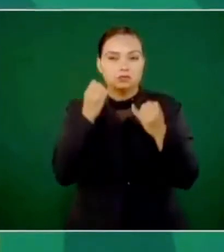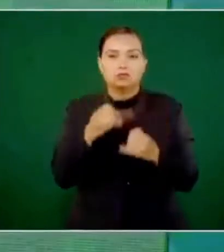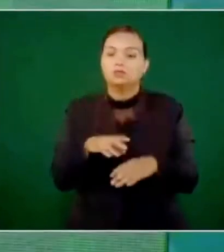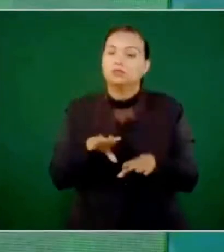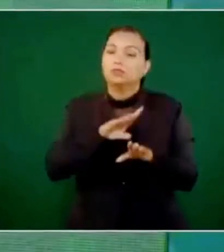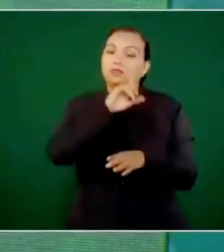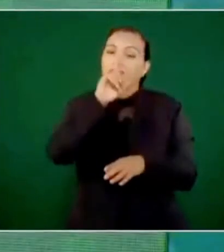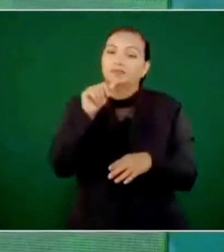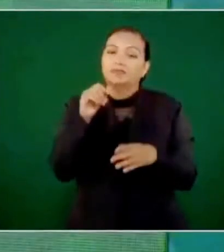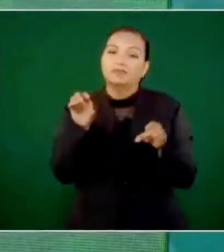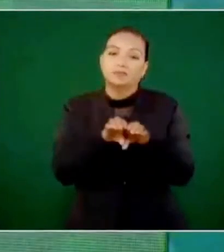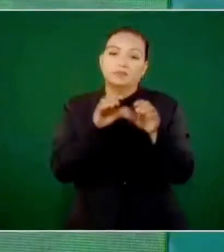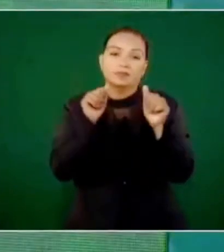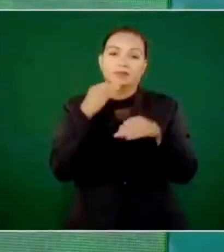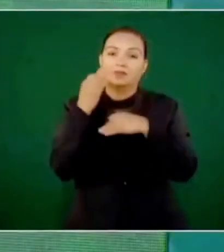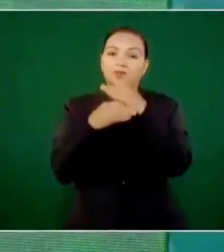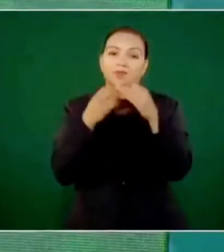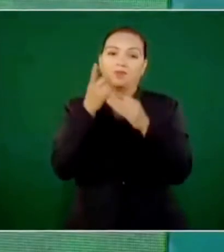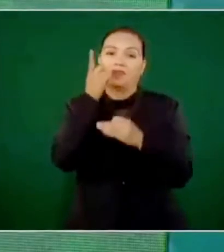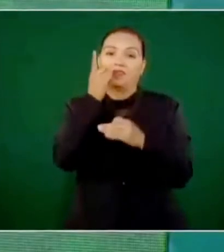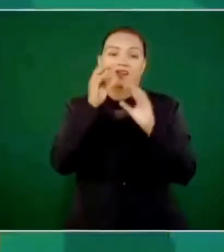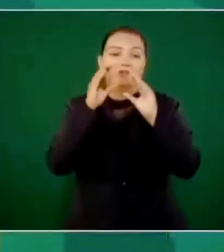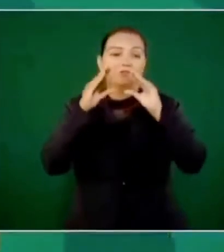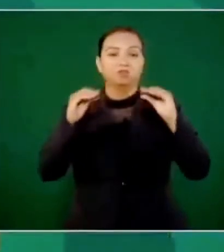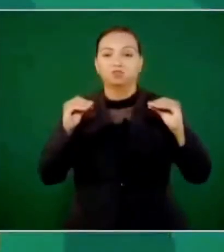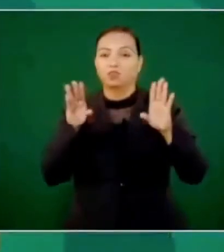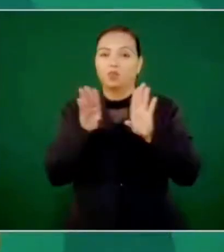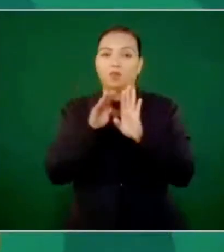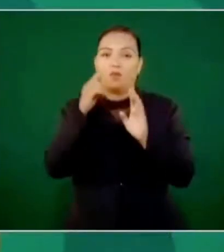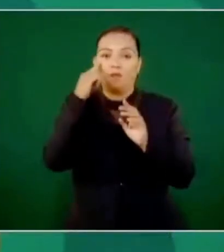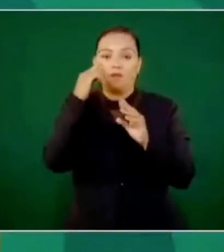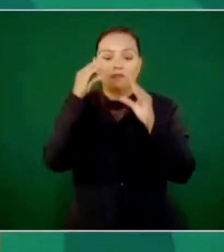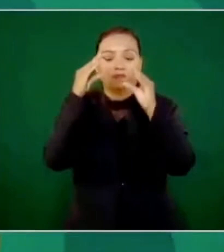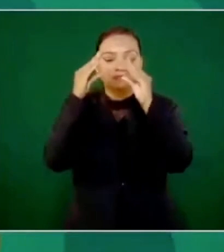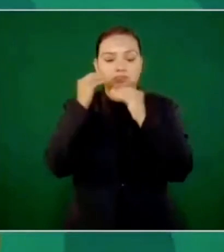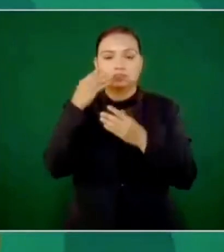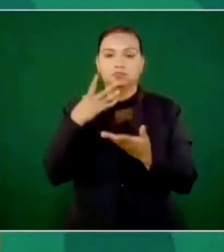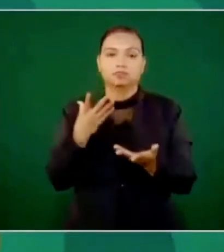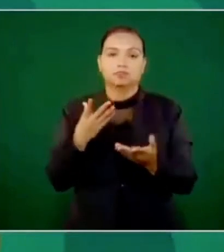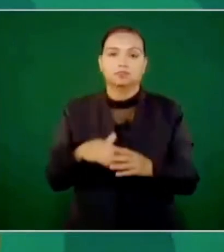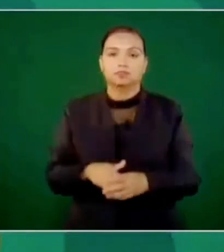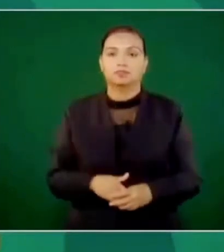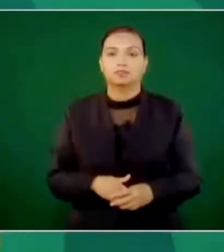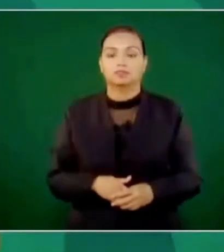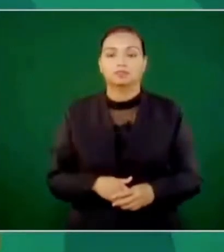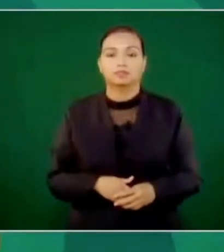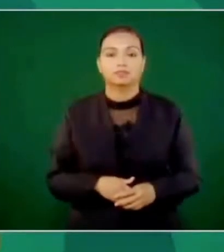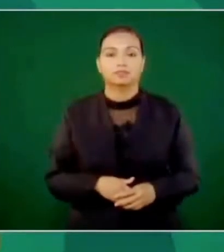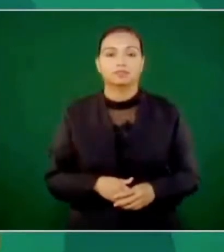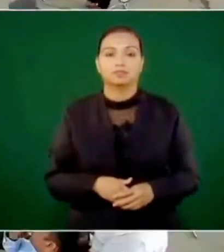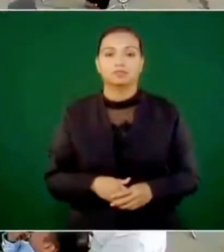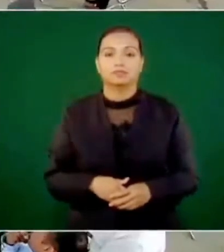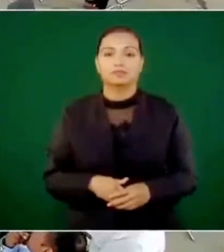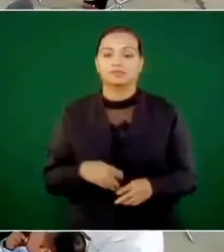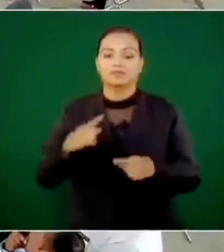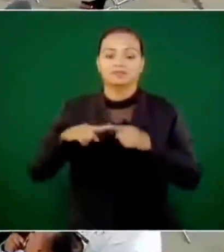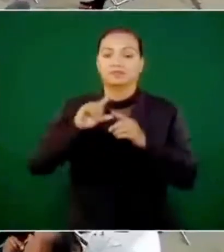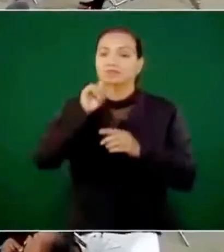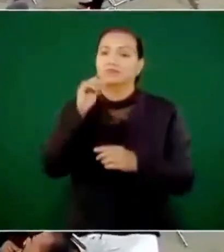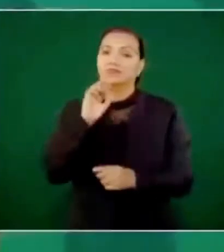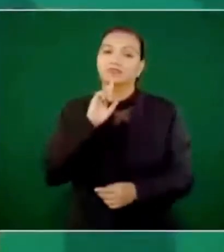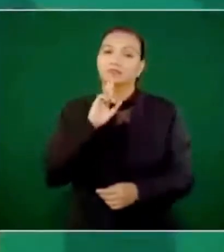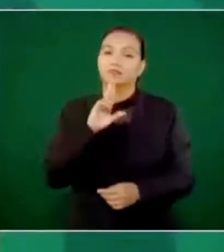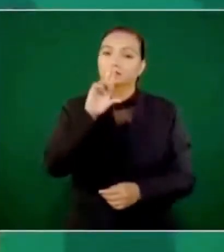mínimo nos quedaríamos todos chimuelos o tuertos. Y eso no